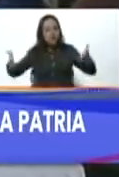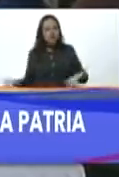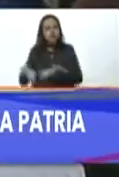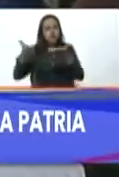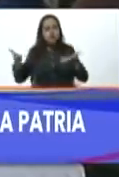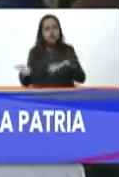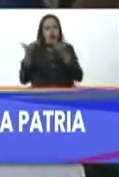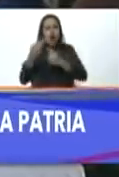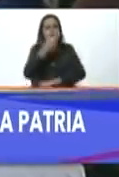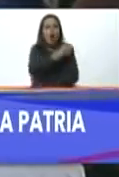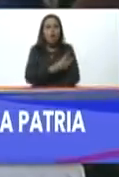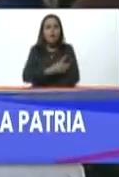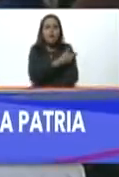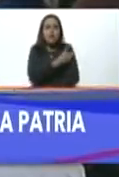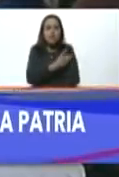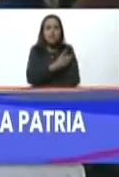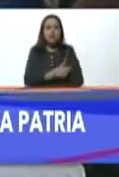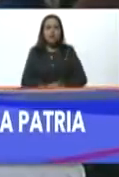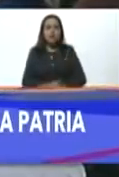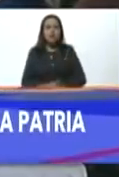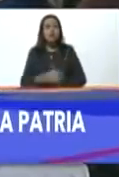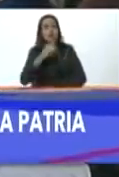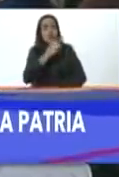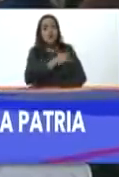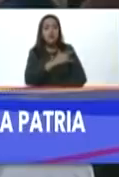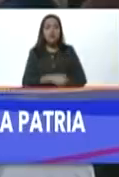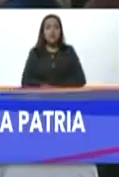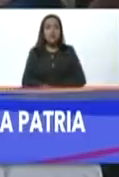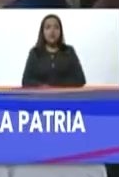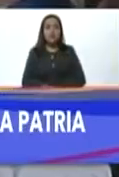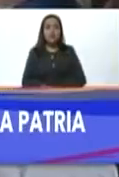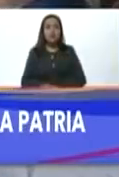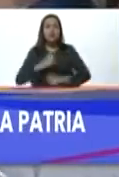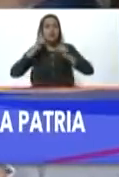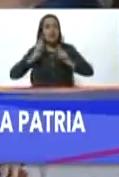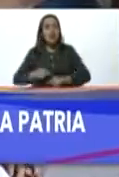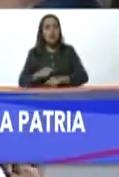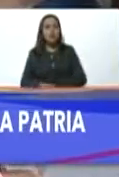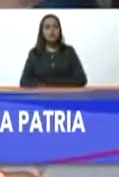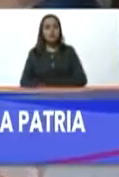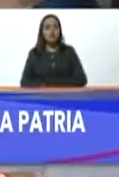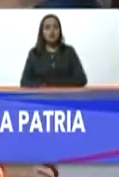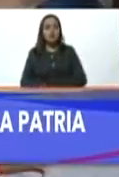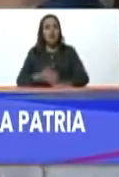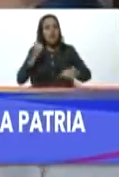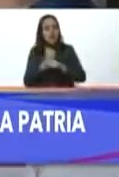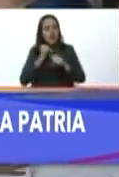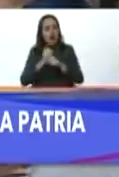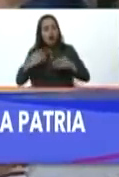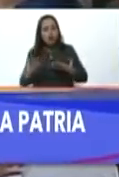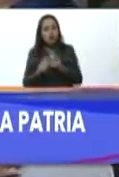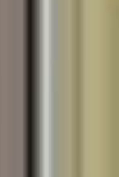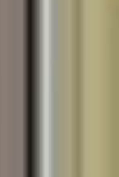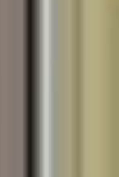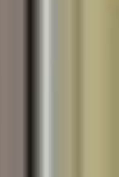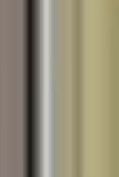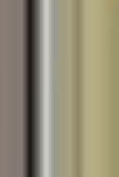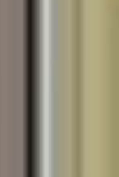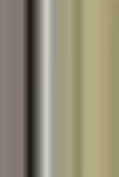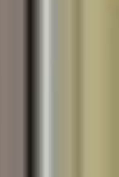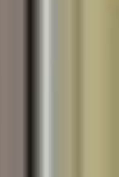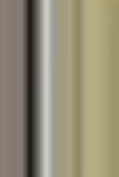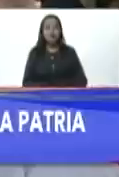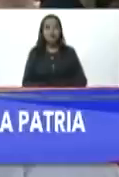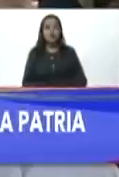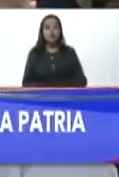los hospitales universitarios. Y por supuesto, trabajando de la mano el Ministerio de Educación Universitaria,